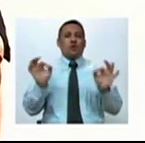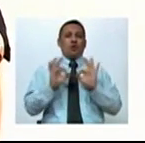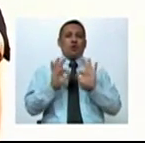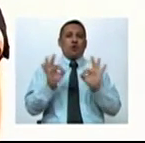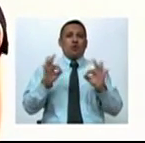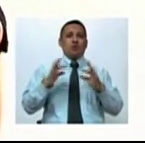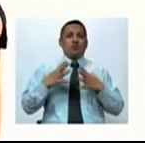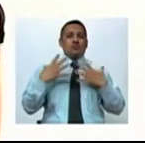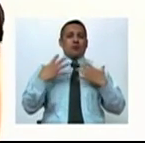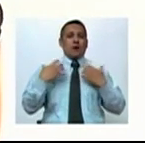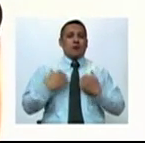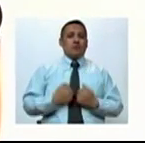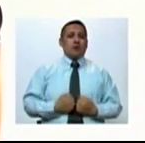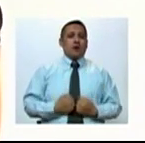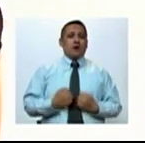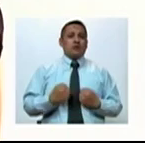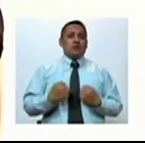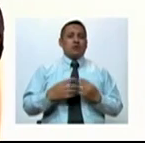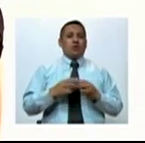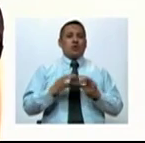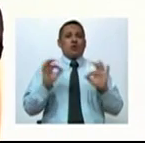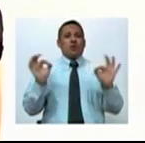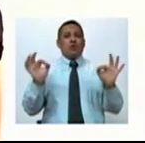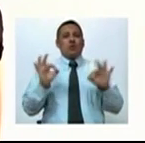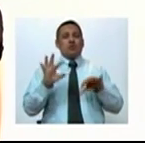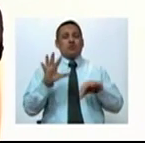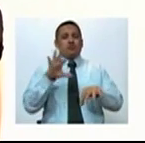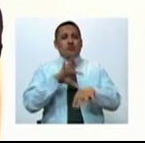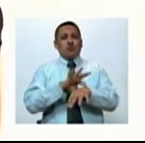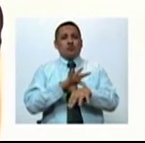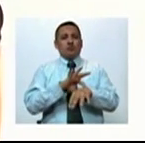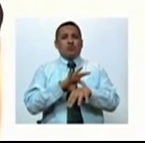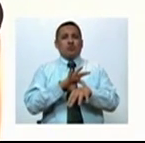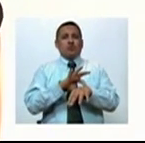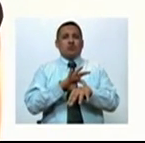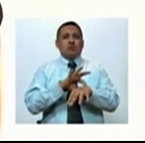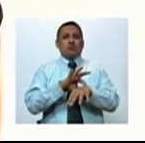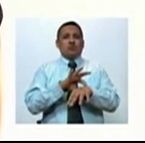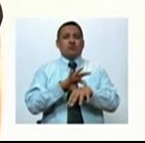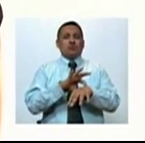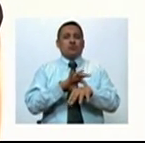un abogado, de un médico,